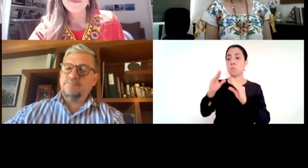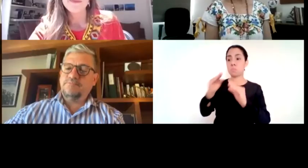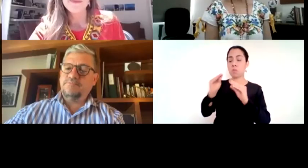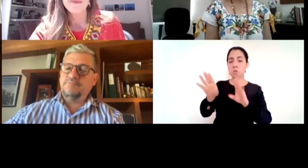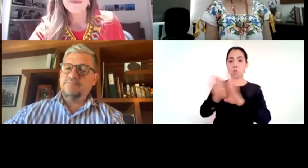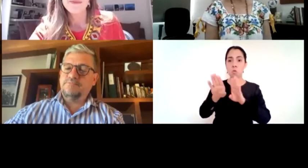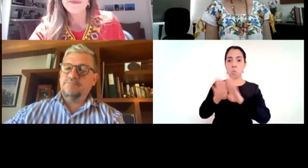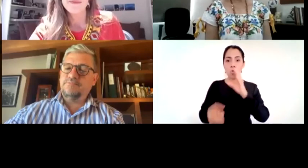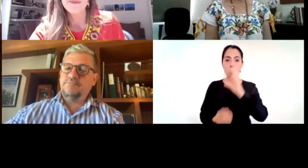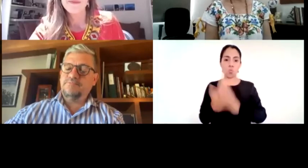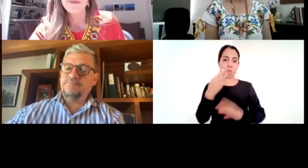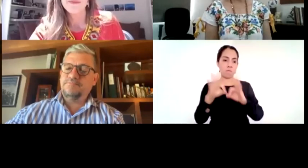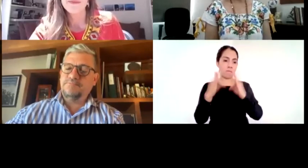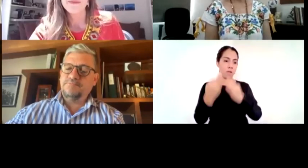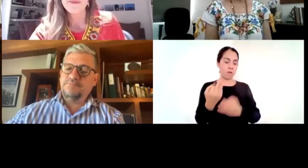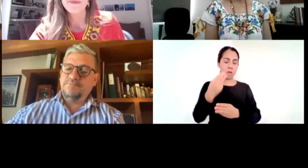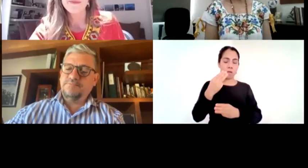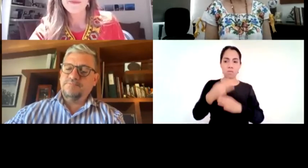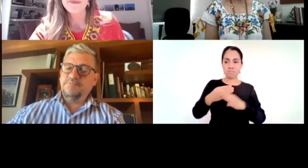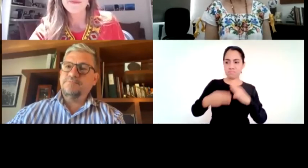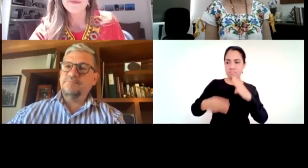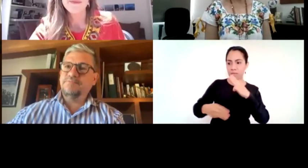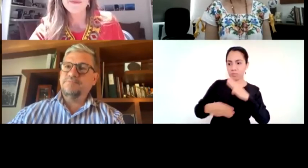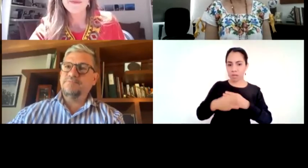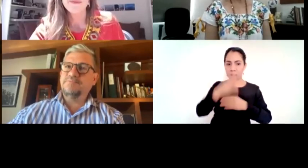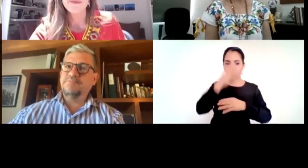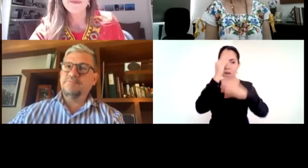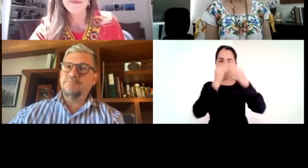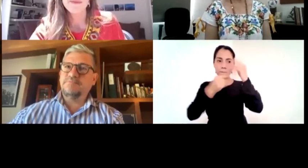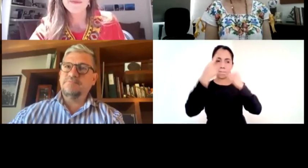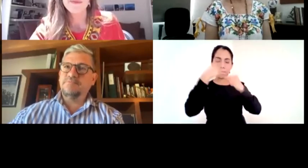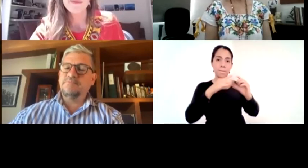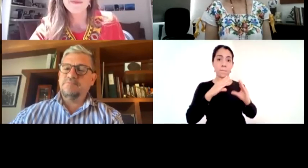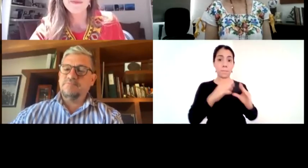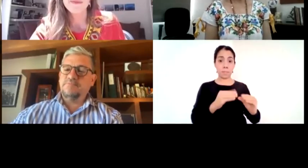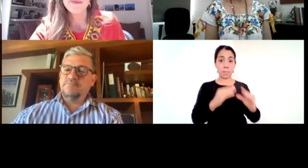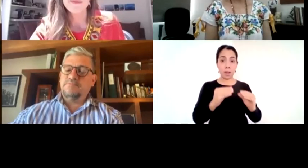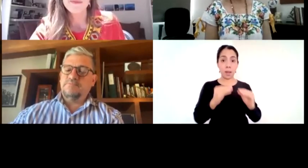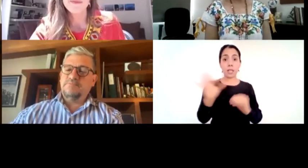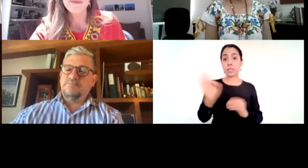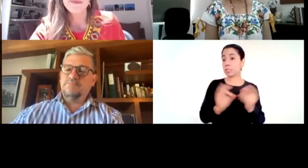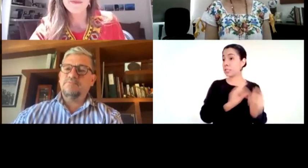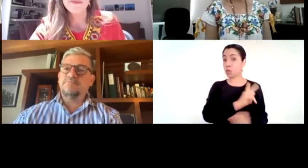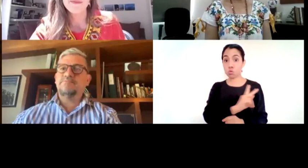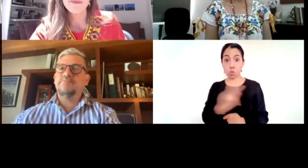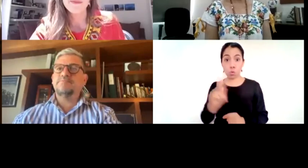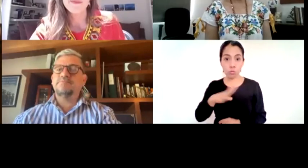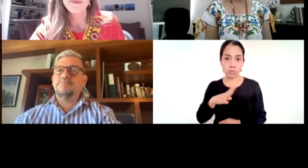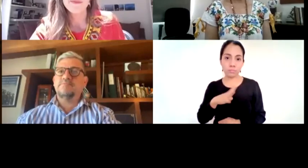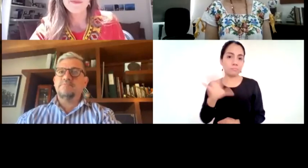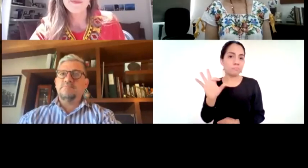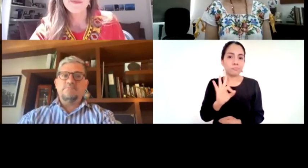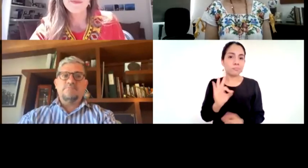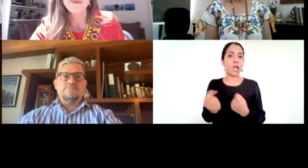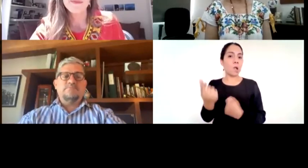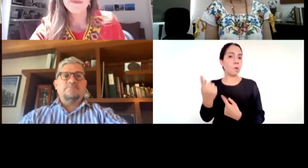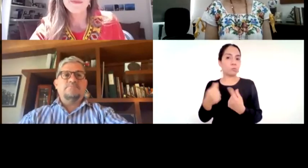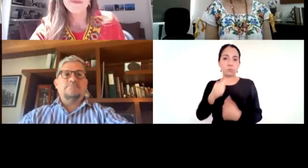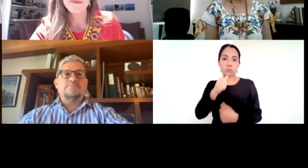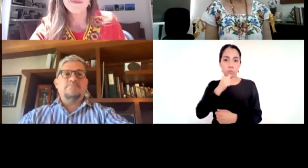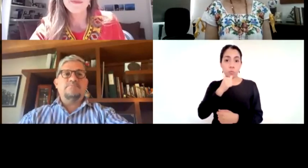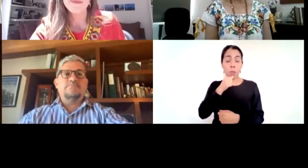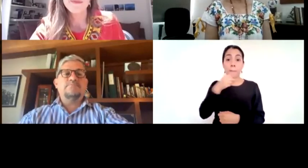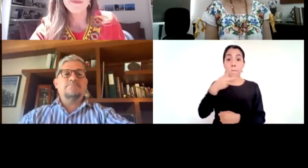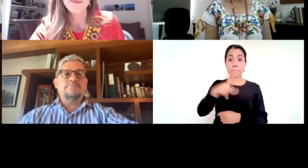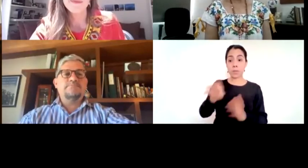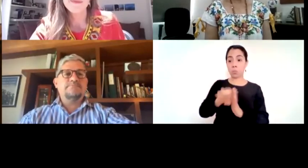ejemplo en los consejos técnicos escolares donde lo mencionaba Luis Humberto cuando se cierra la parte de las